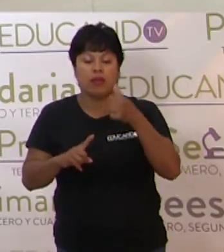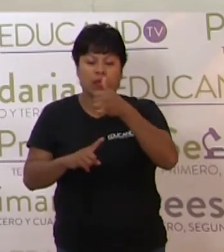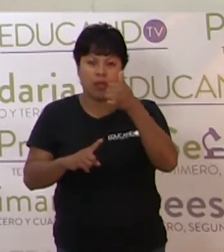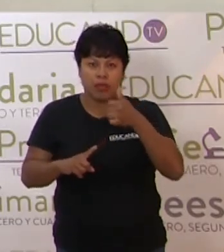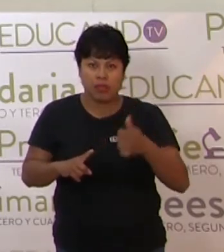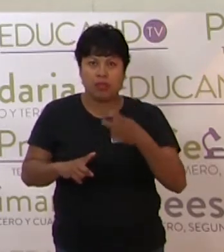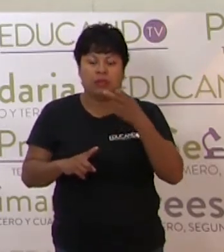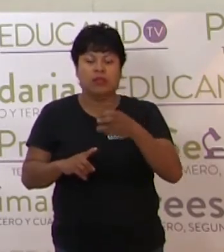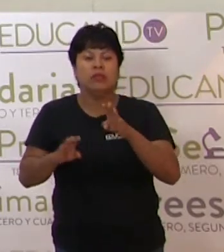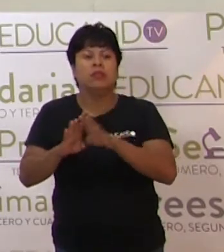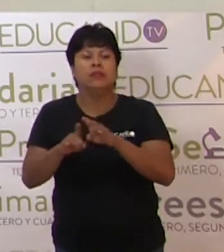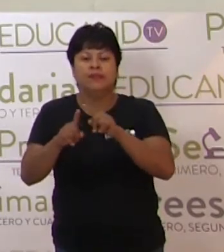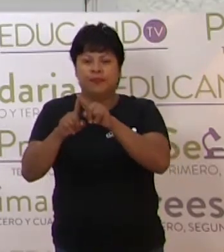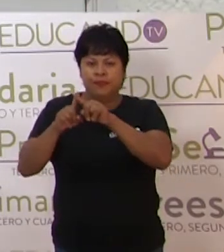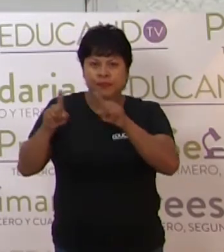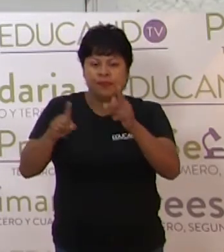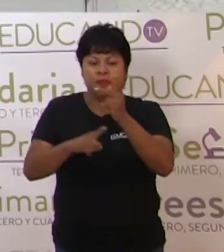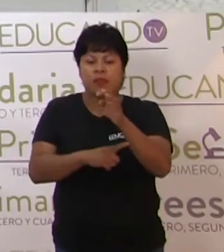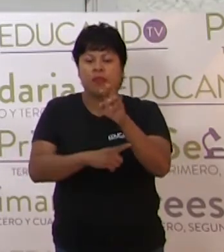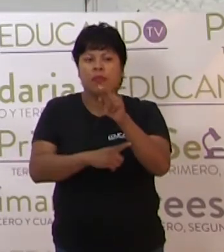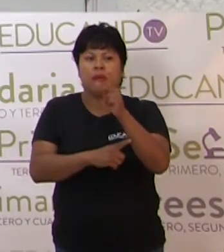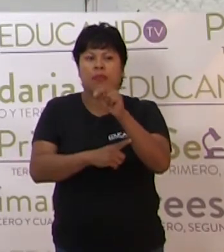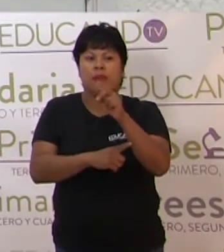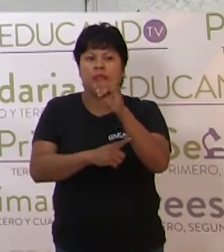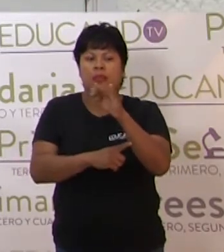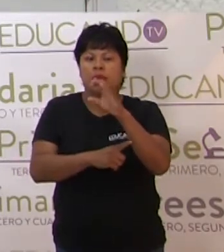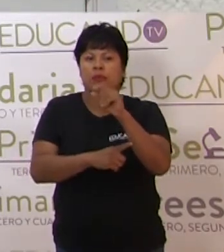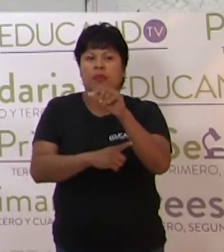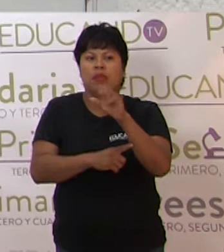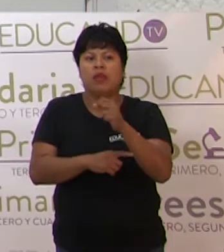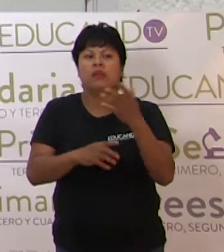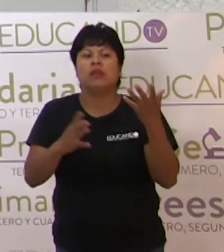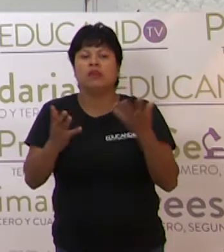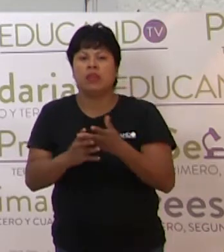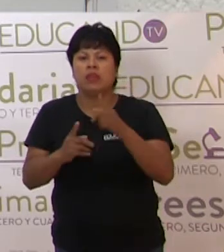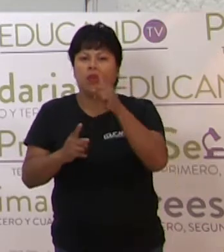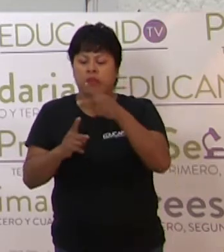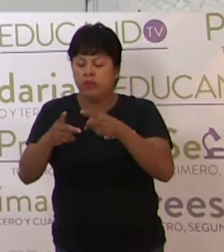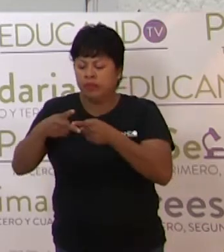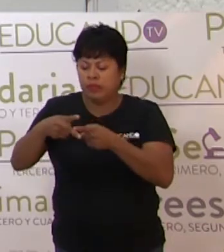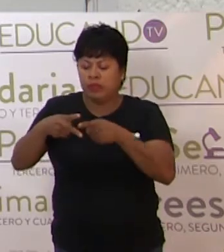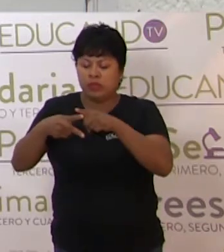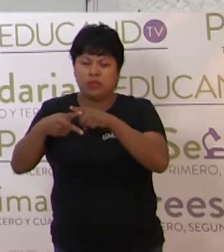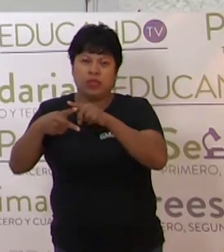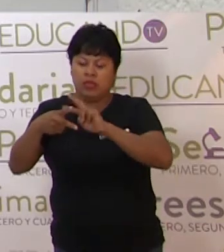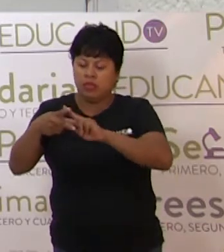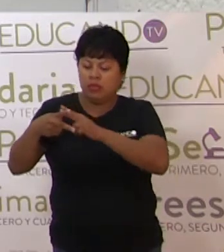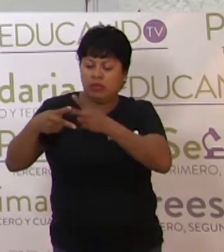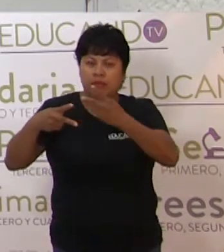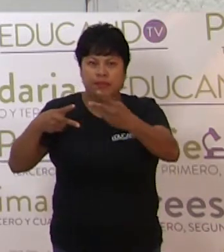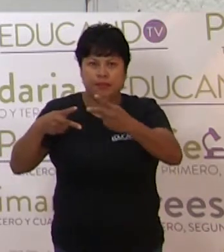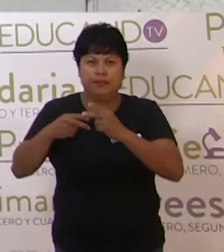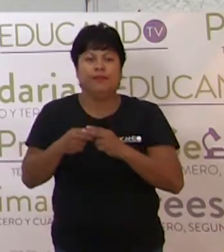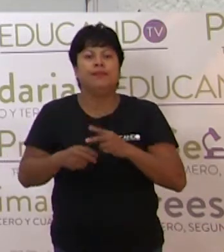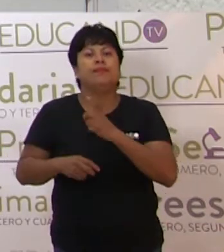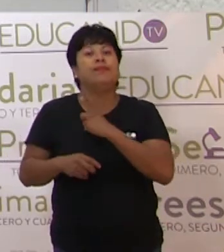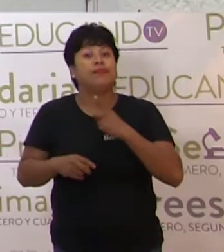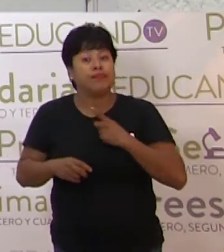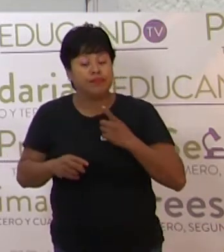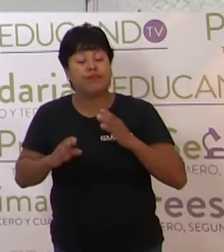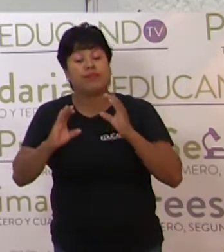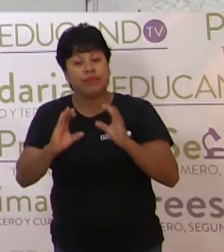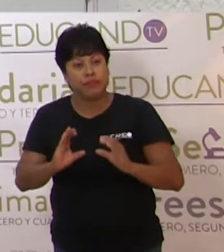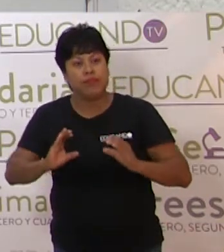de las rectas perpendiculares trazadas desde un vértice al lado pues si van deben tener cuidado